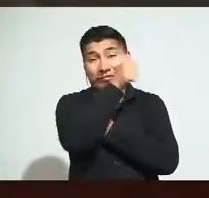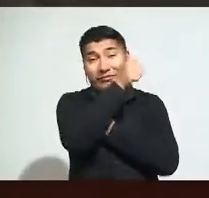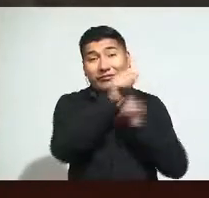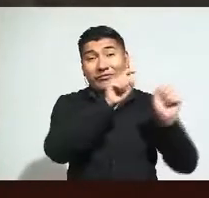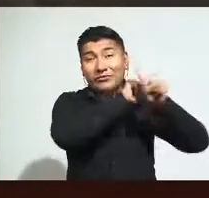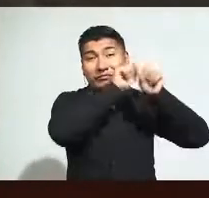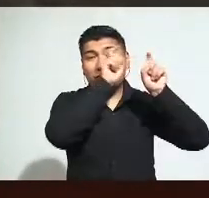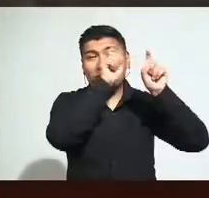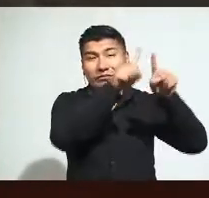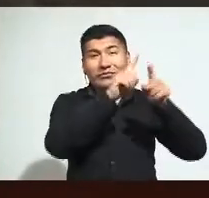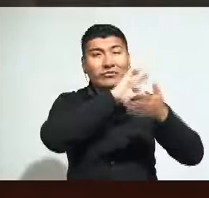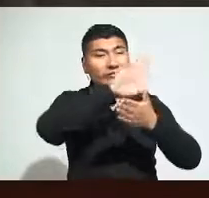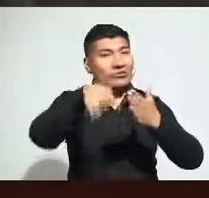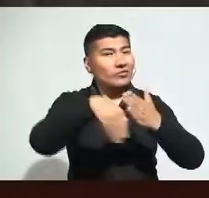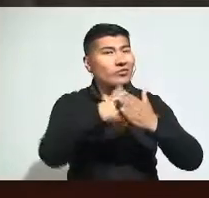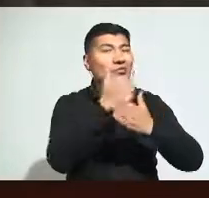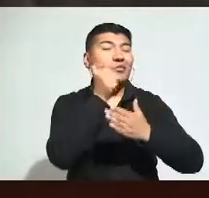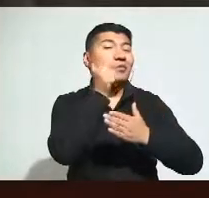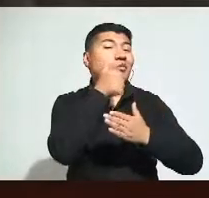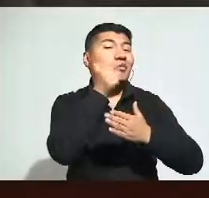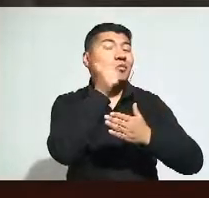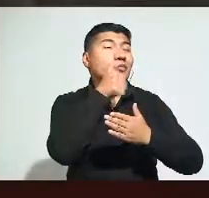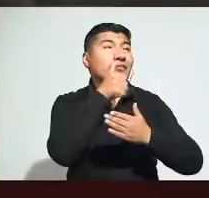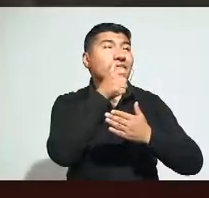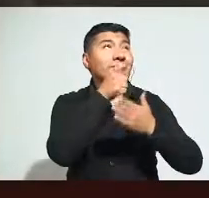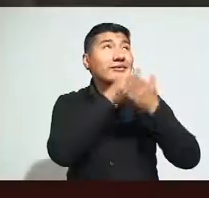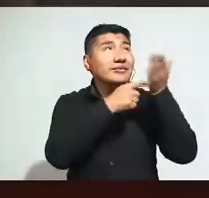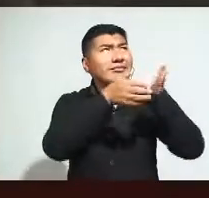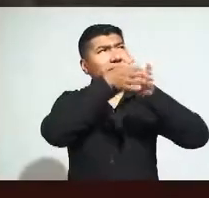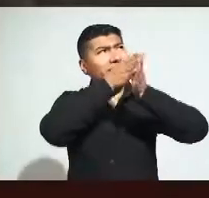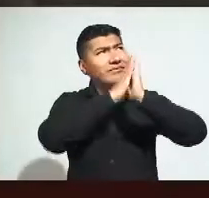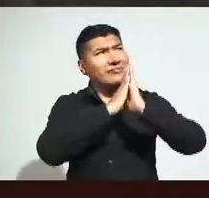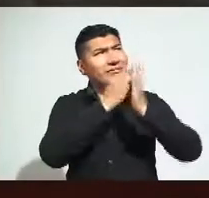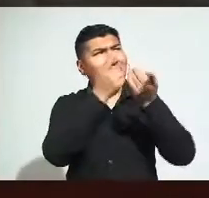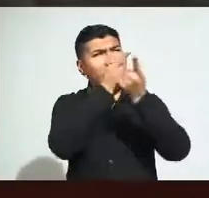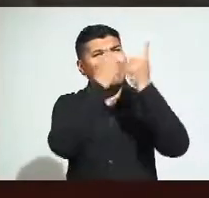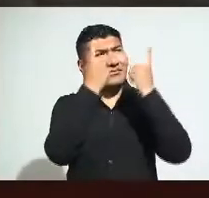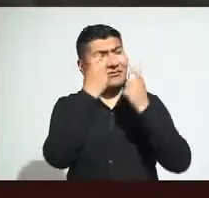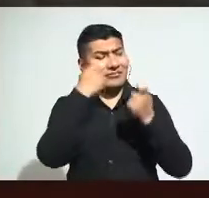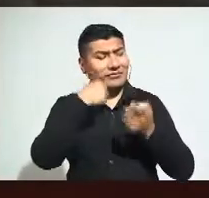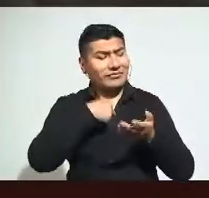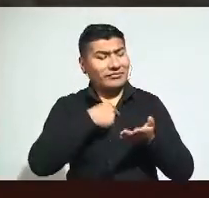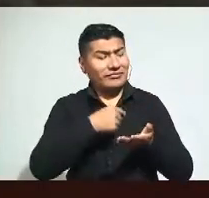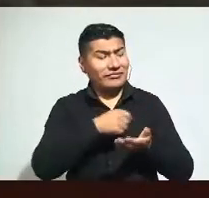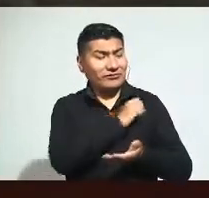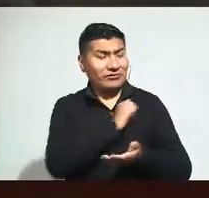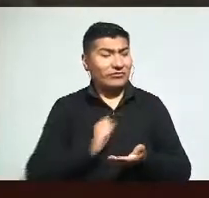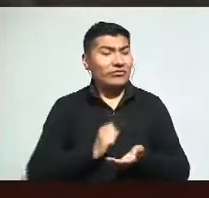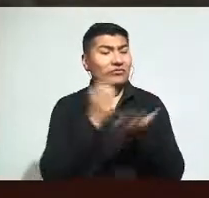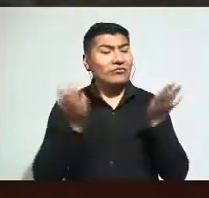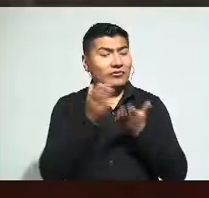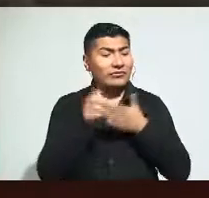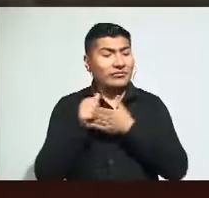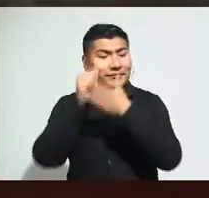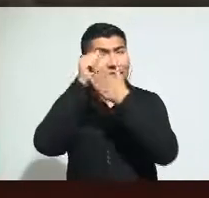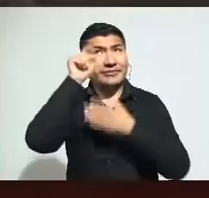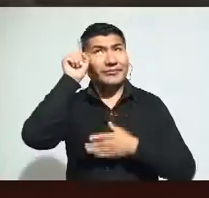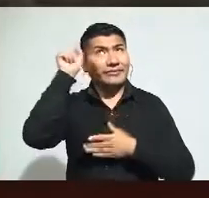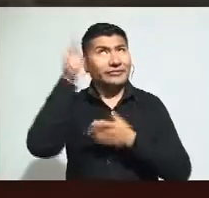todos los días que me pide el señor a dónde me conduce